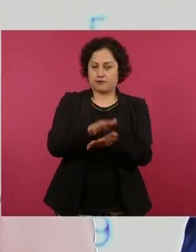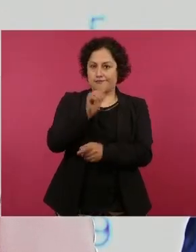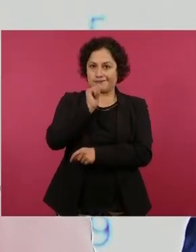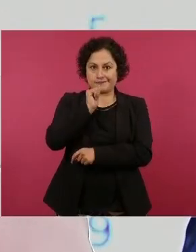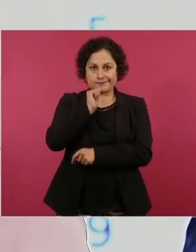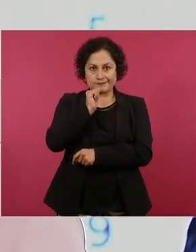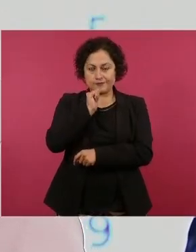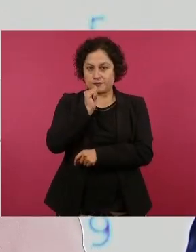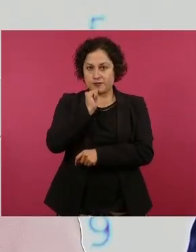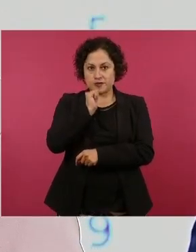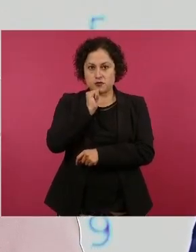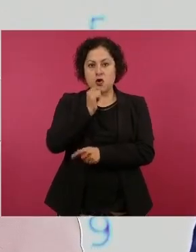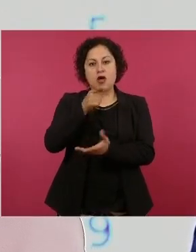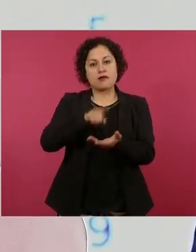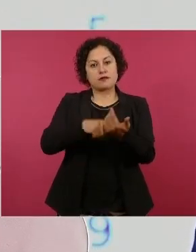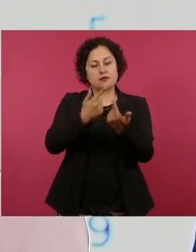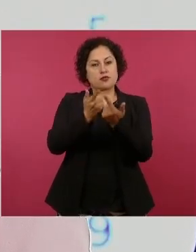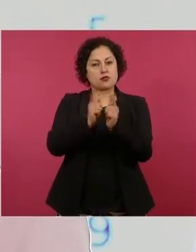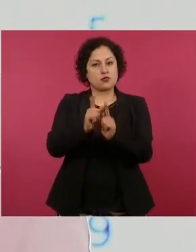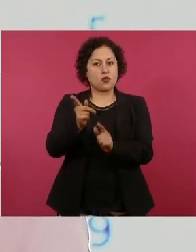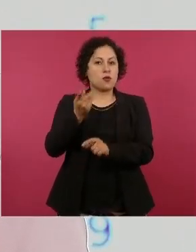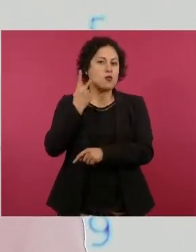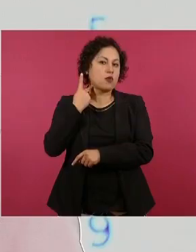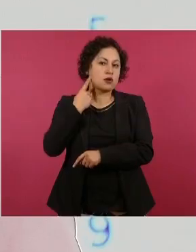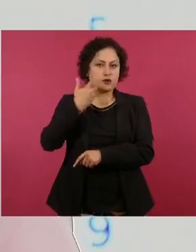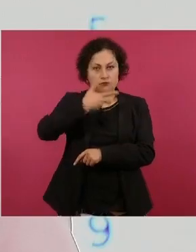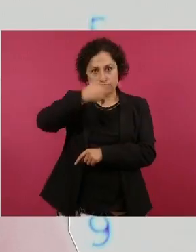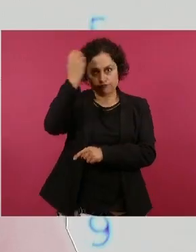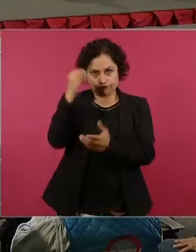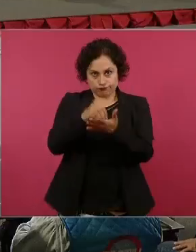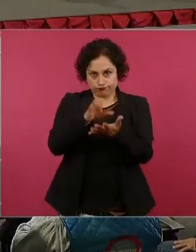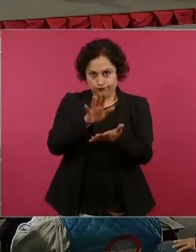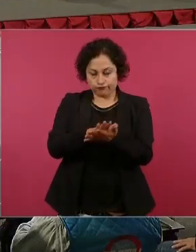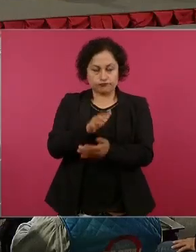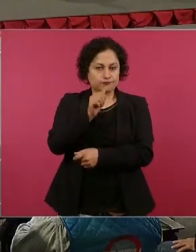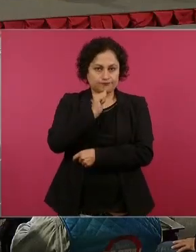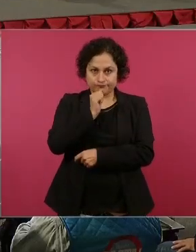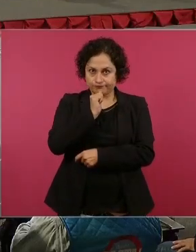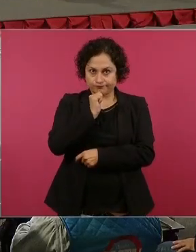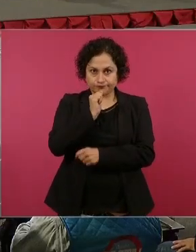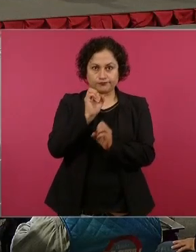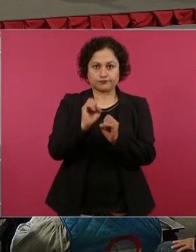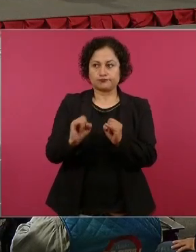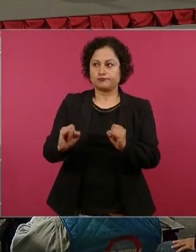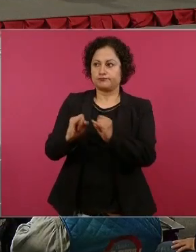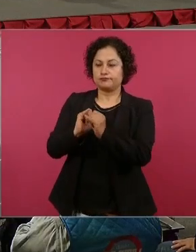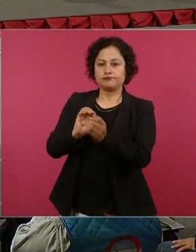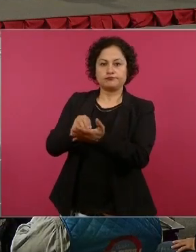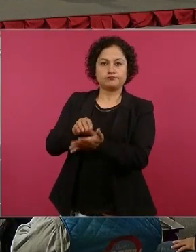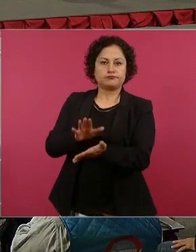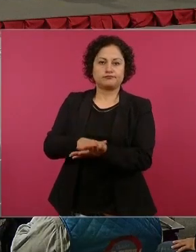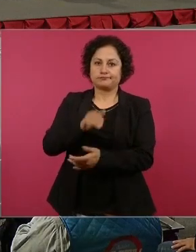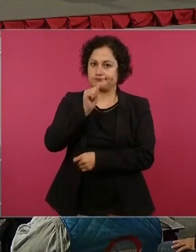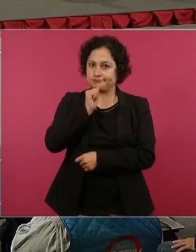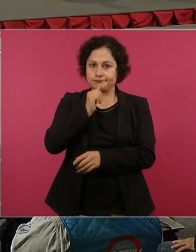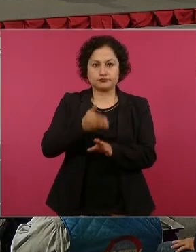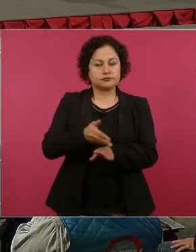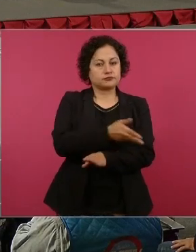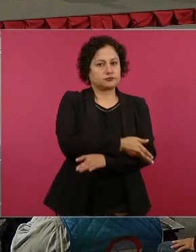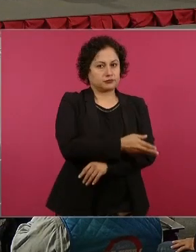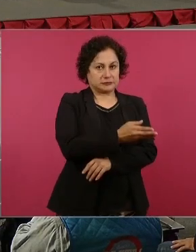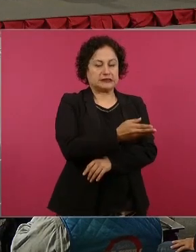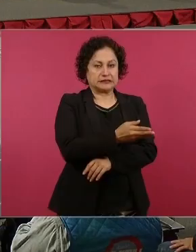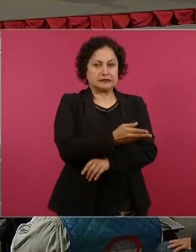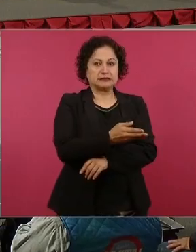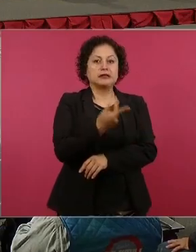registro oficial ante sus partidos políticos o ante las instituciones electorales, pero habían sido